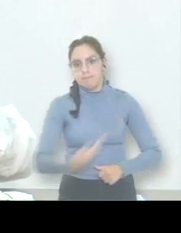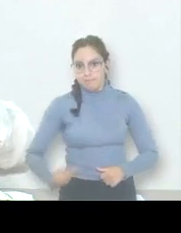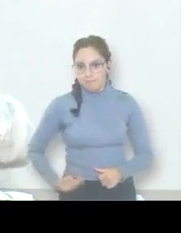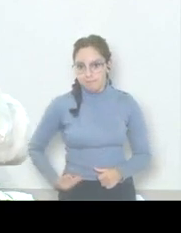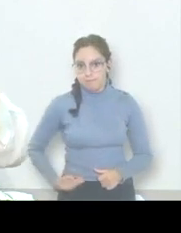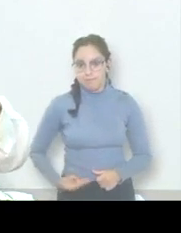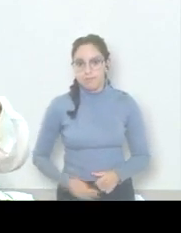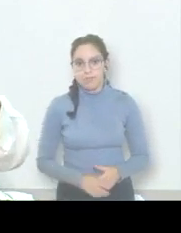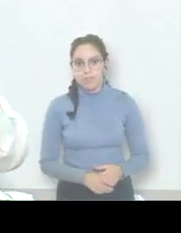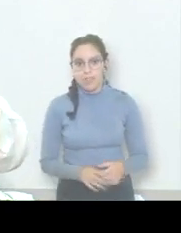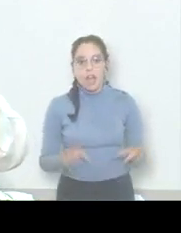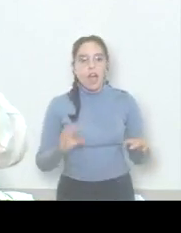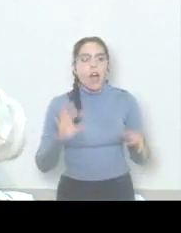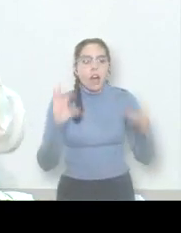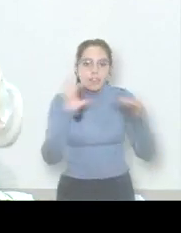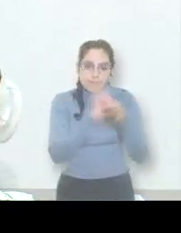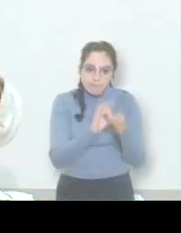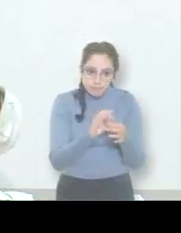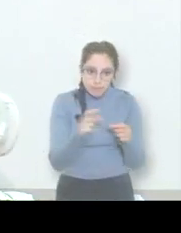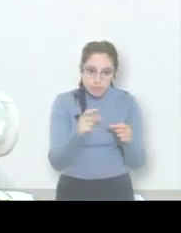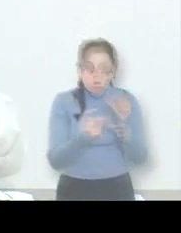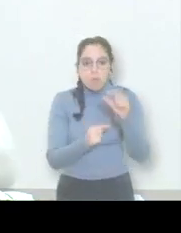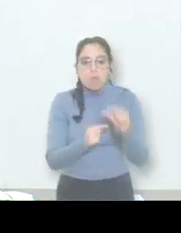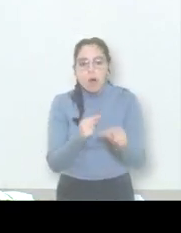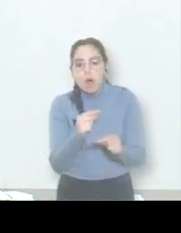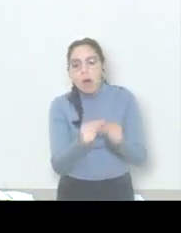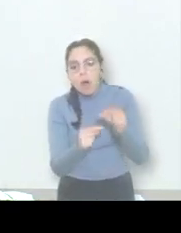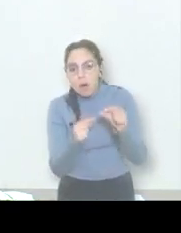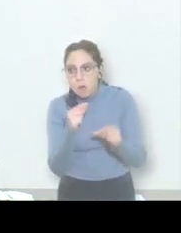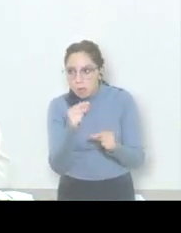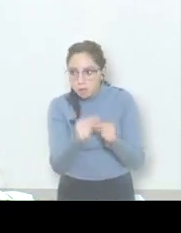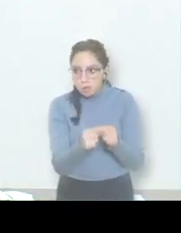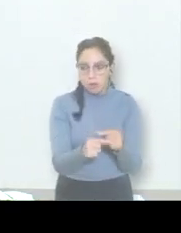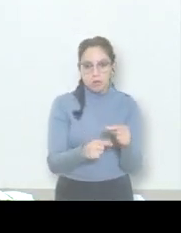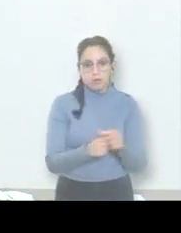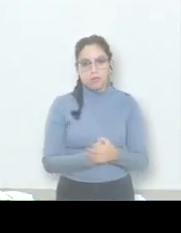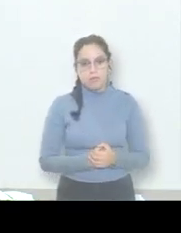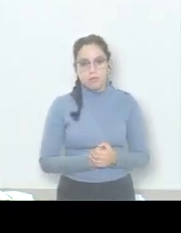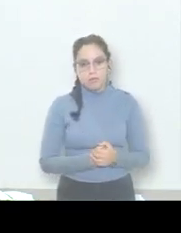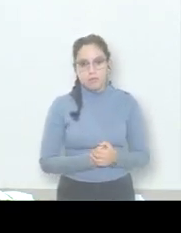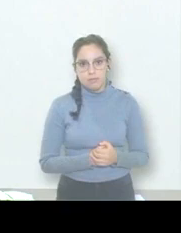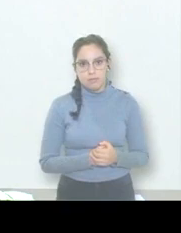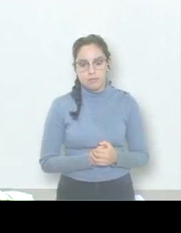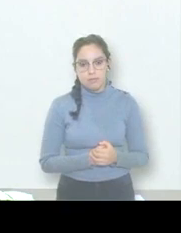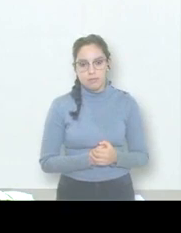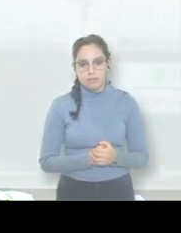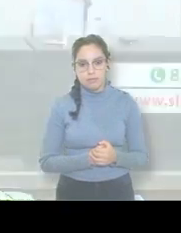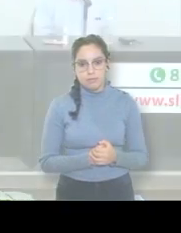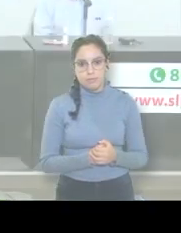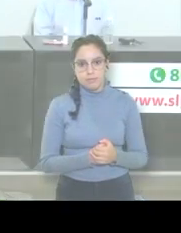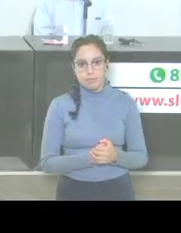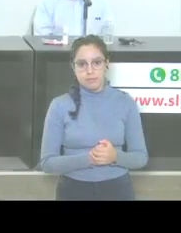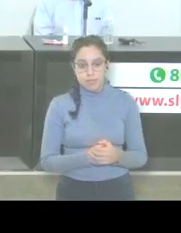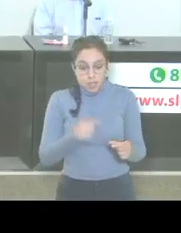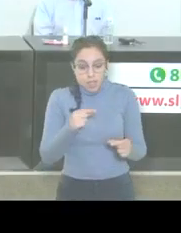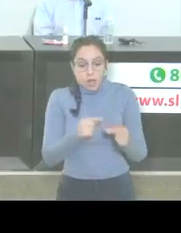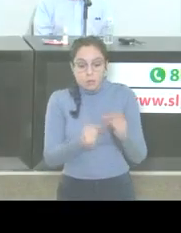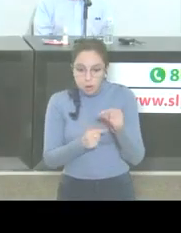ir incorporando estas de manera, como lo dijo la secretaria,